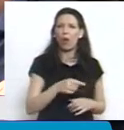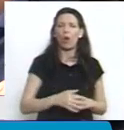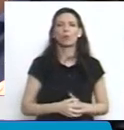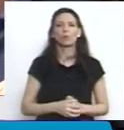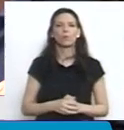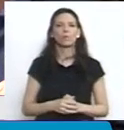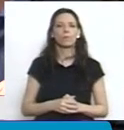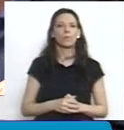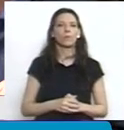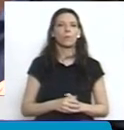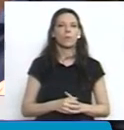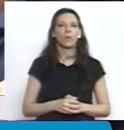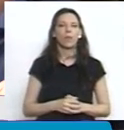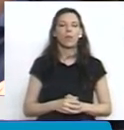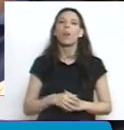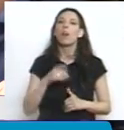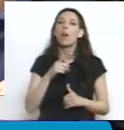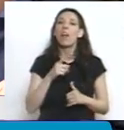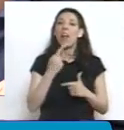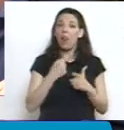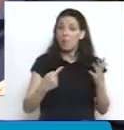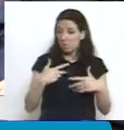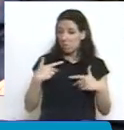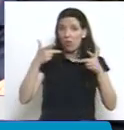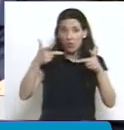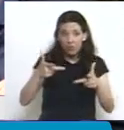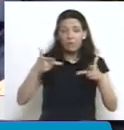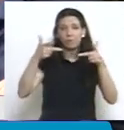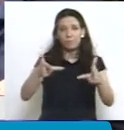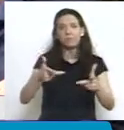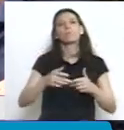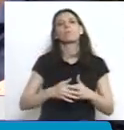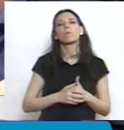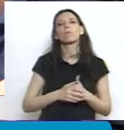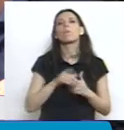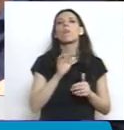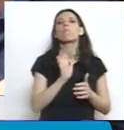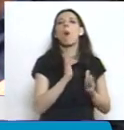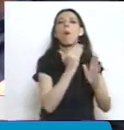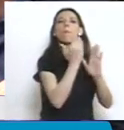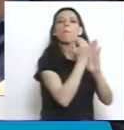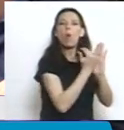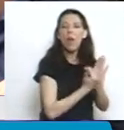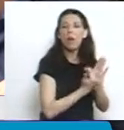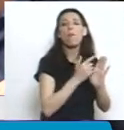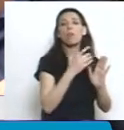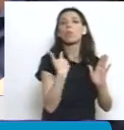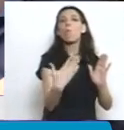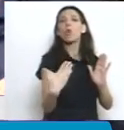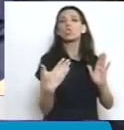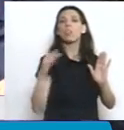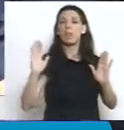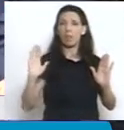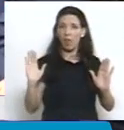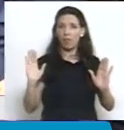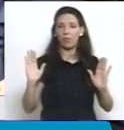Estos elementos que estamos planteando forman parte de un programa, de una alternativa para